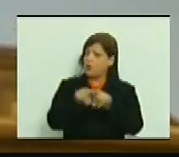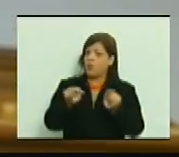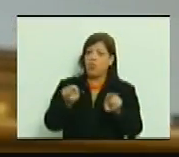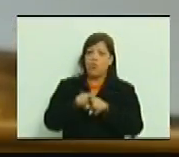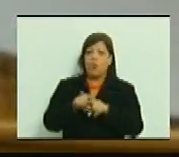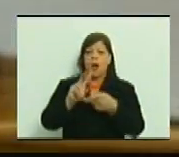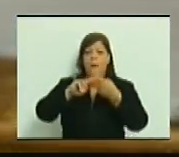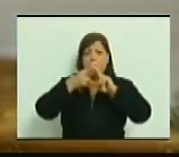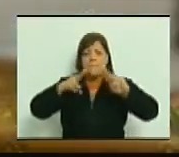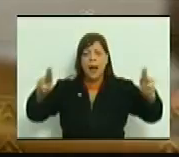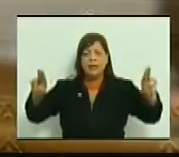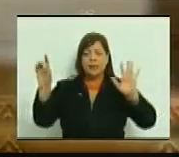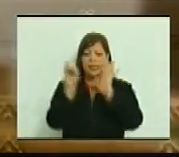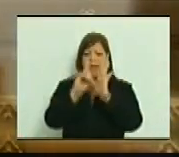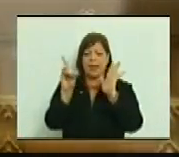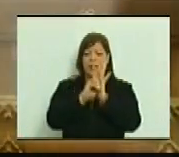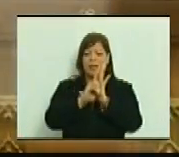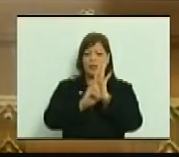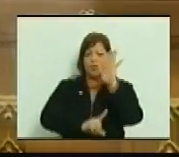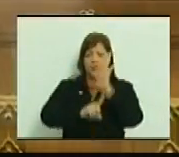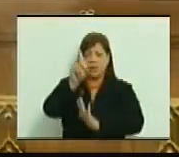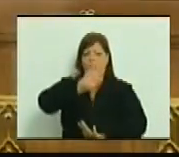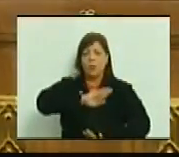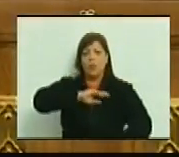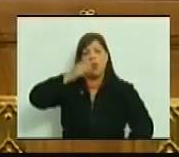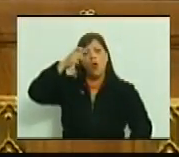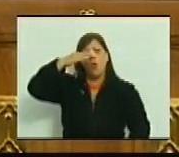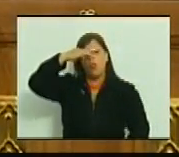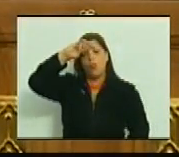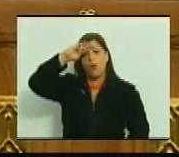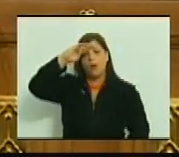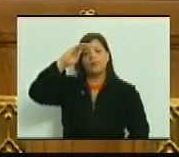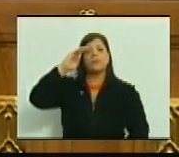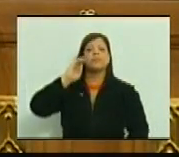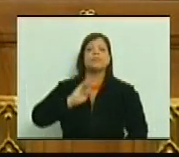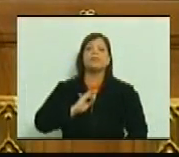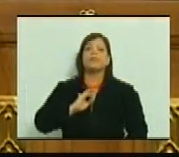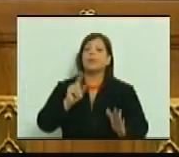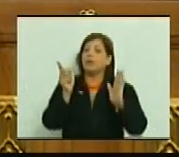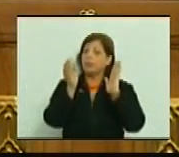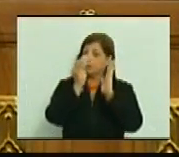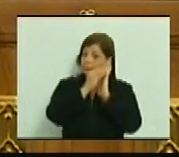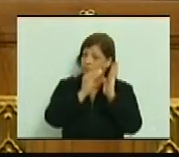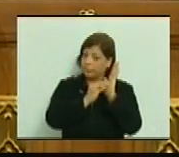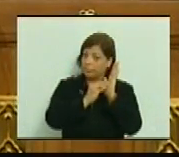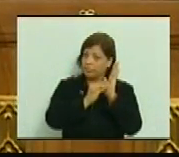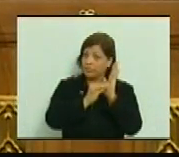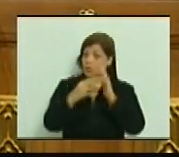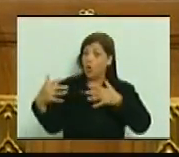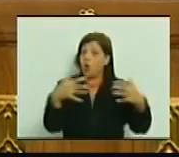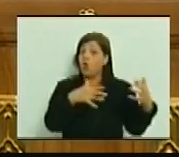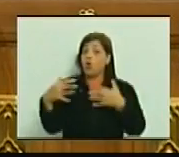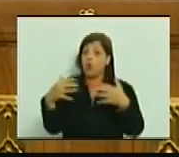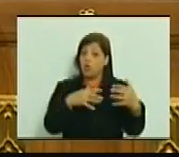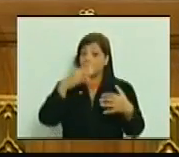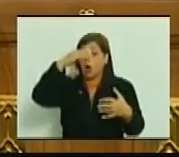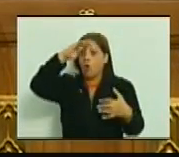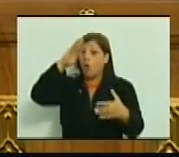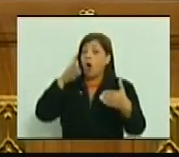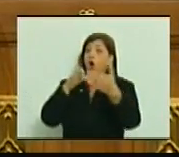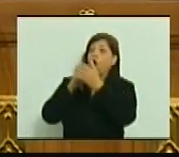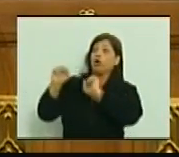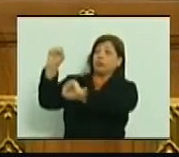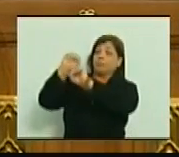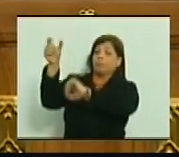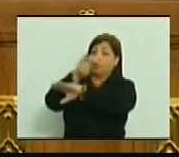a la paz y al desarrollo del pueblo cubano. Considerando que la lucha de Cuba contra el